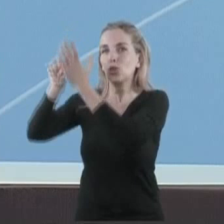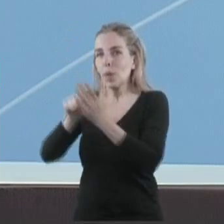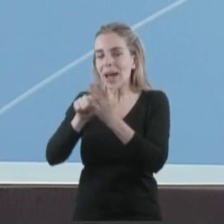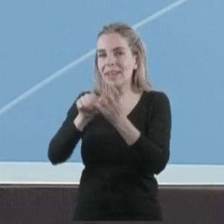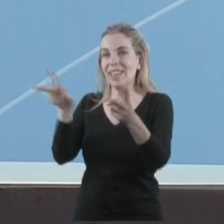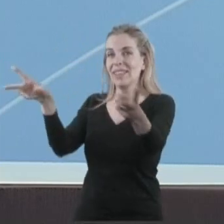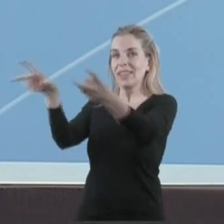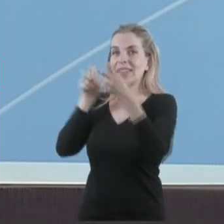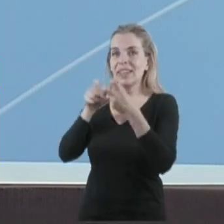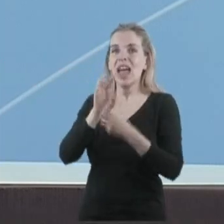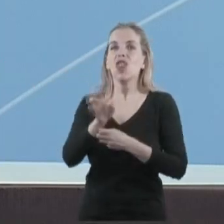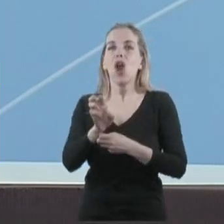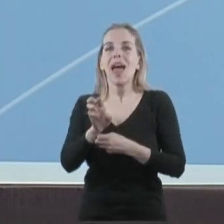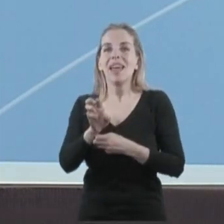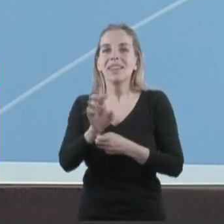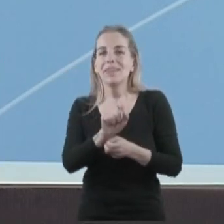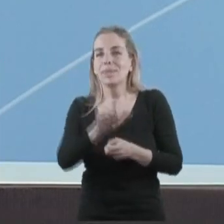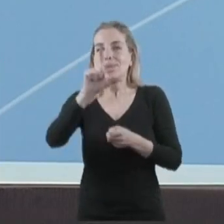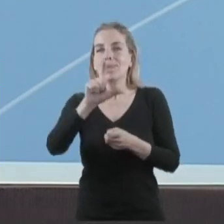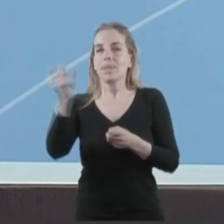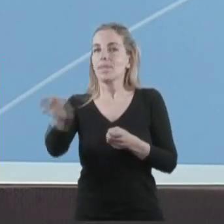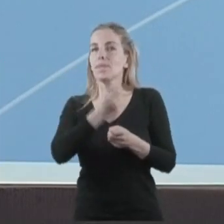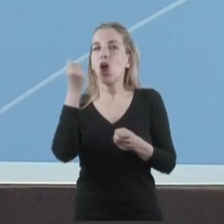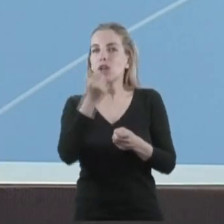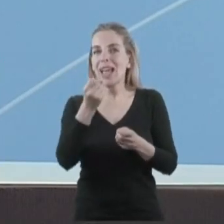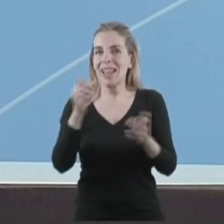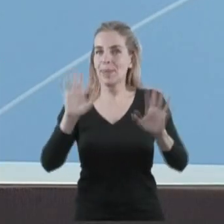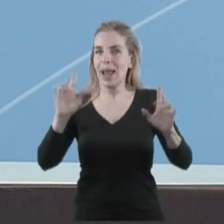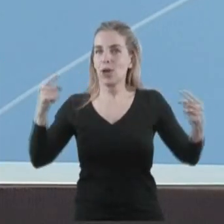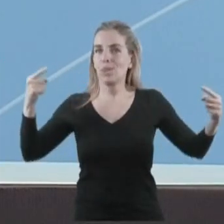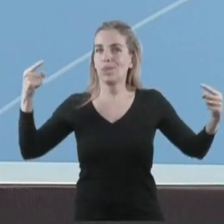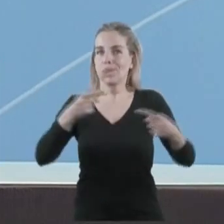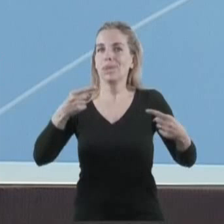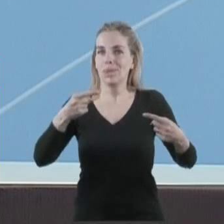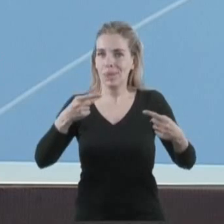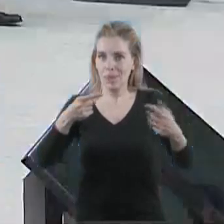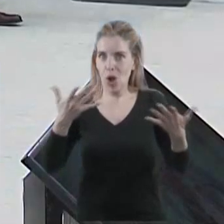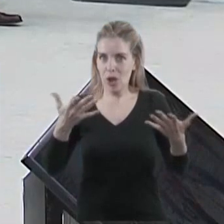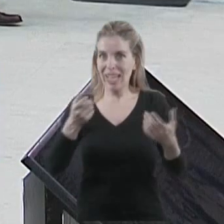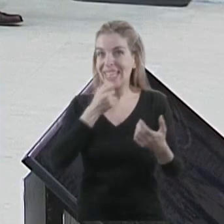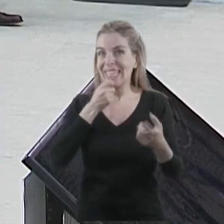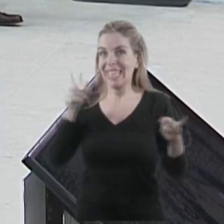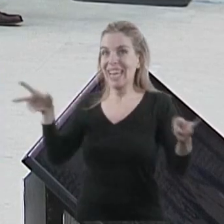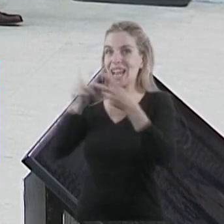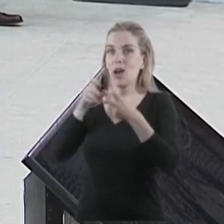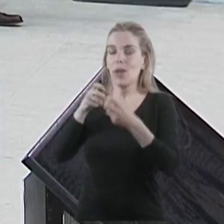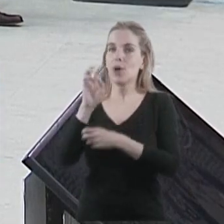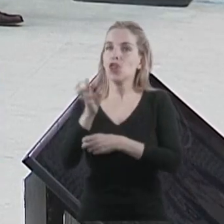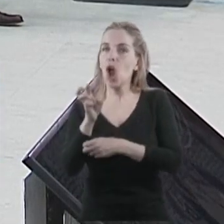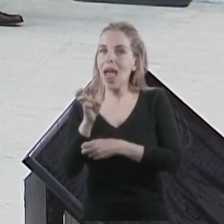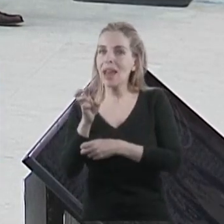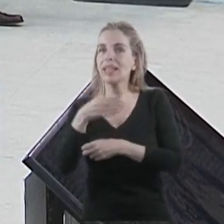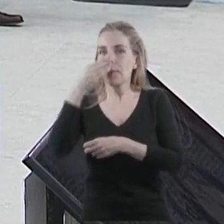chocarnos contra situaciones que nos desestabilizan en el frente cambiario. Y esa es